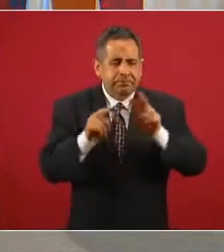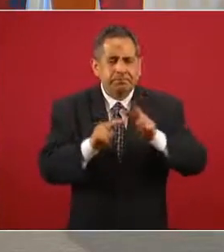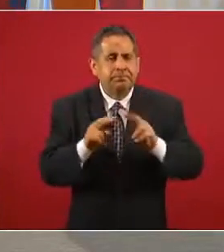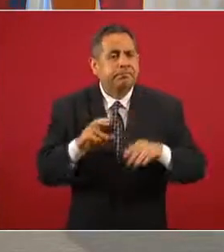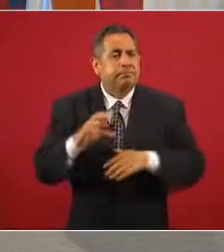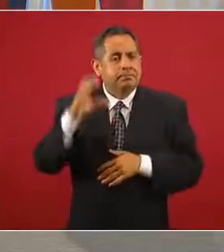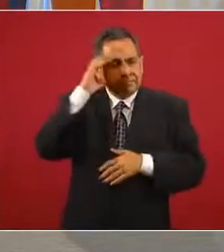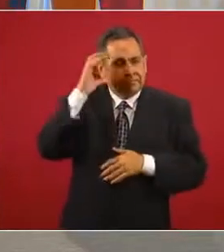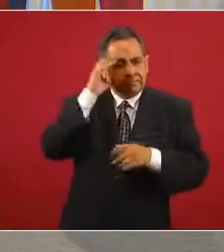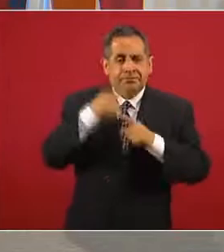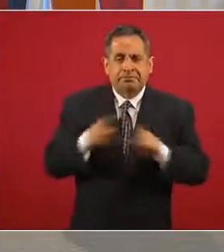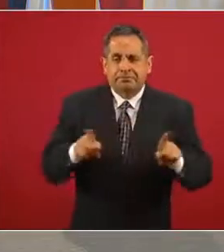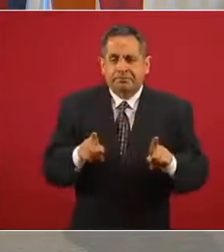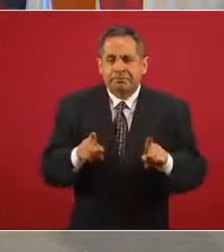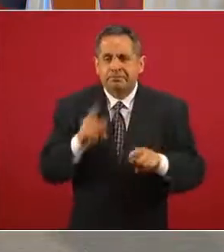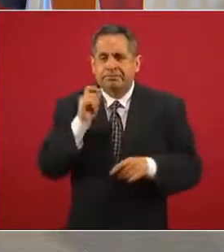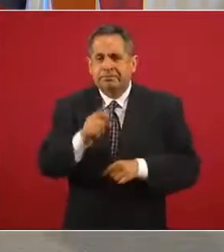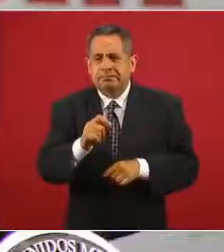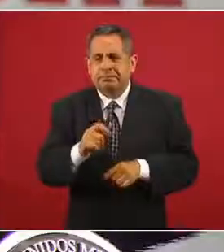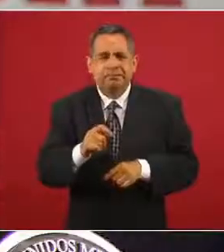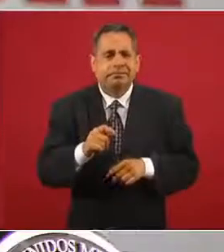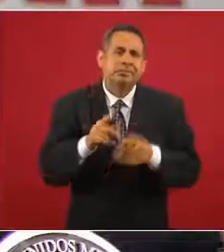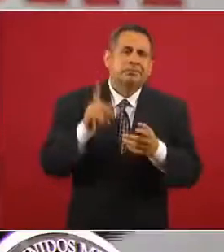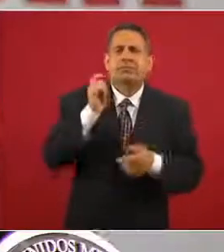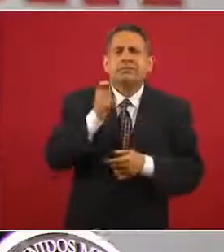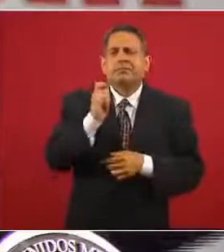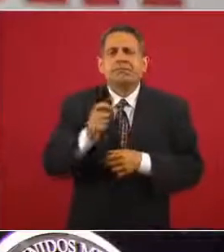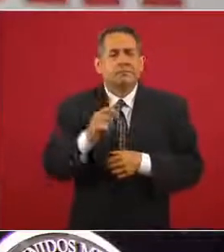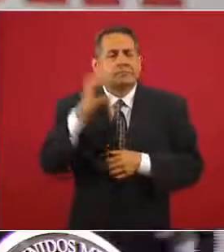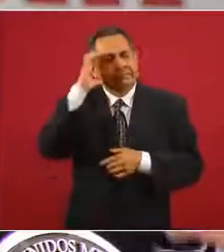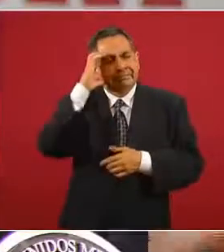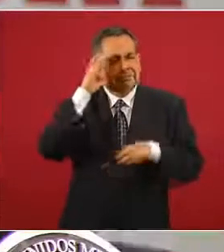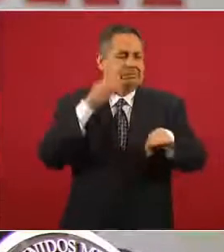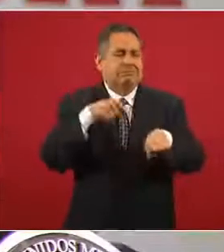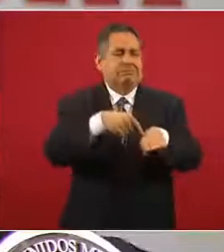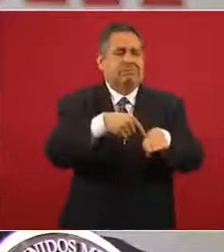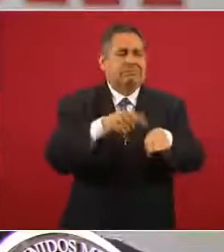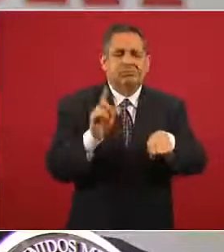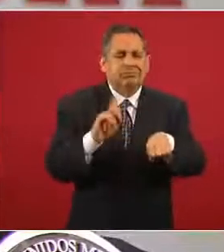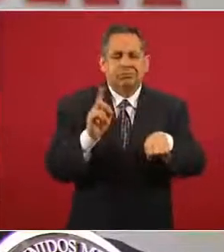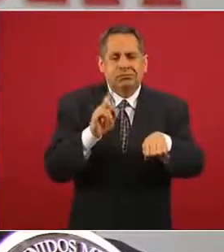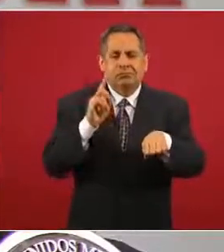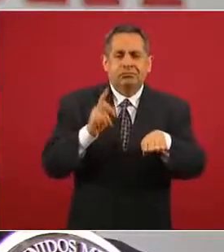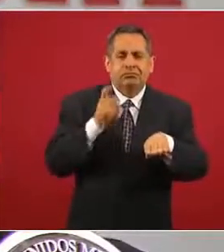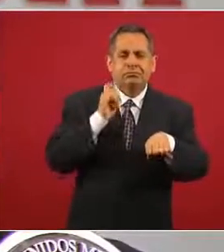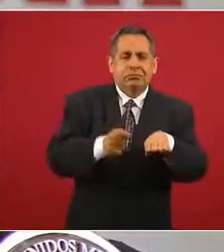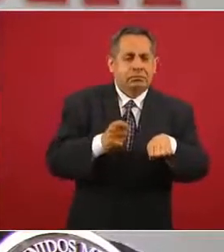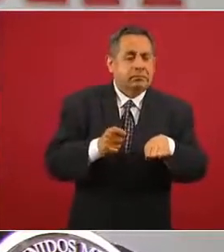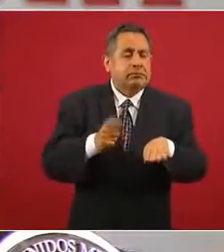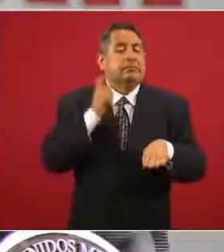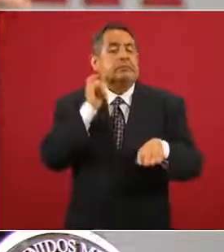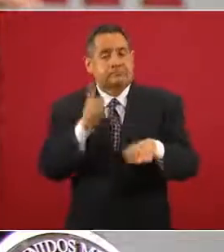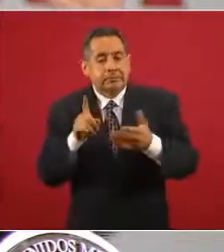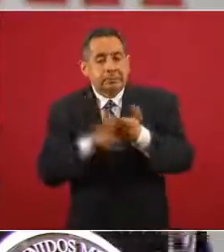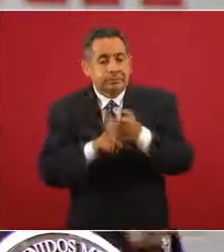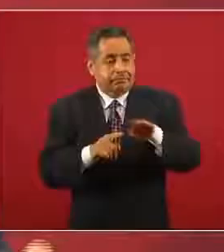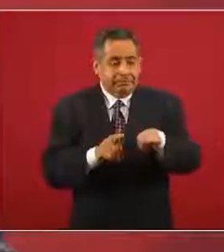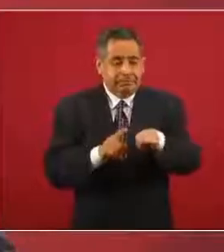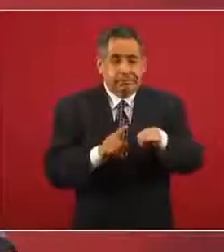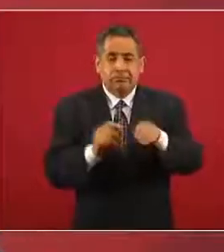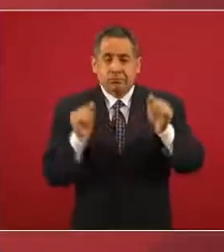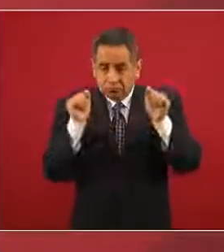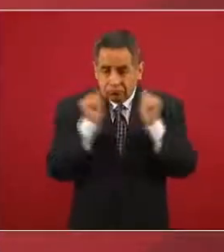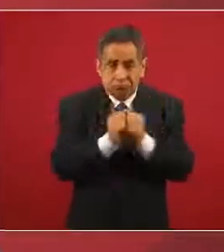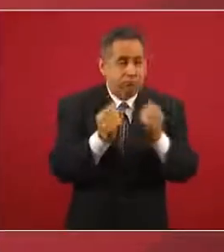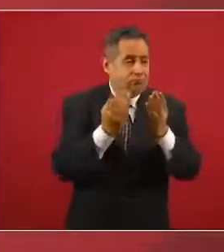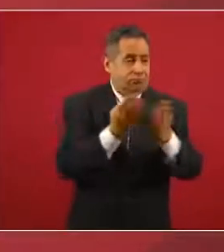camas. Insisto, cuando decimos camas no es simplemente el mueble físico donde se aloja un paciente, es todo un sistema